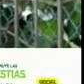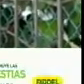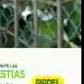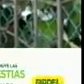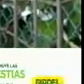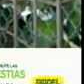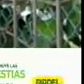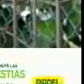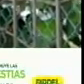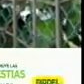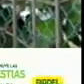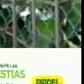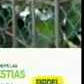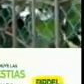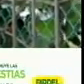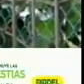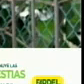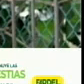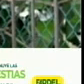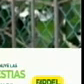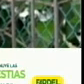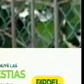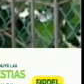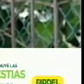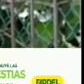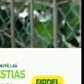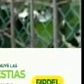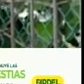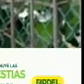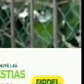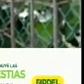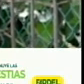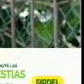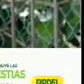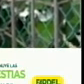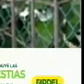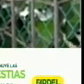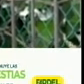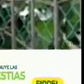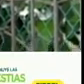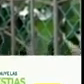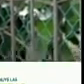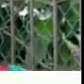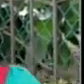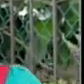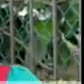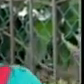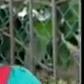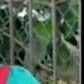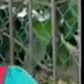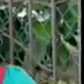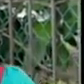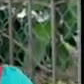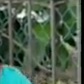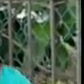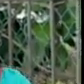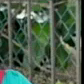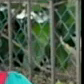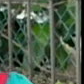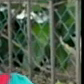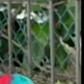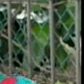por las cosas de que le dañan los órganos, ¿verdad? Y sobre el tabaco,